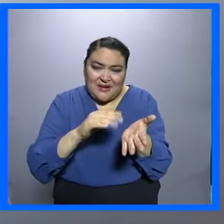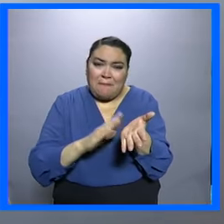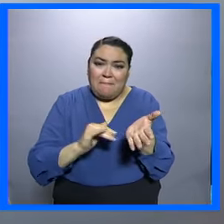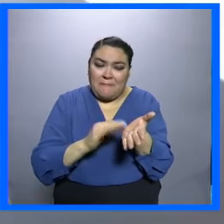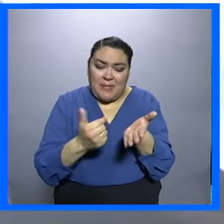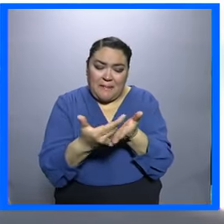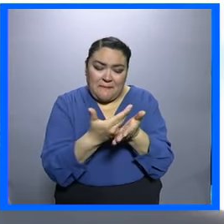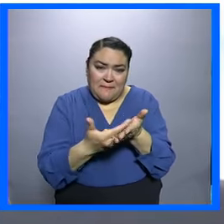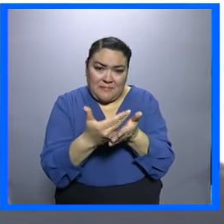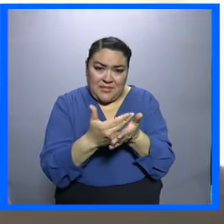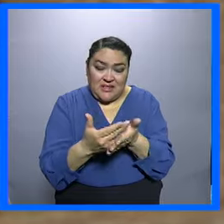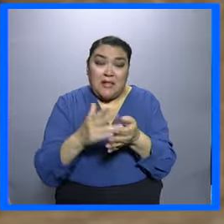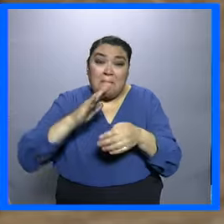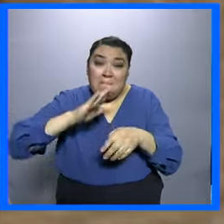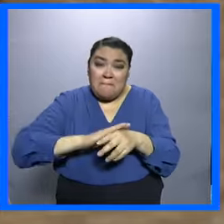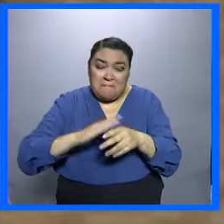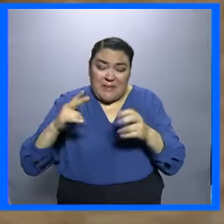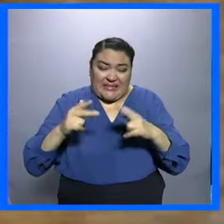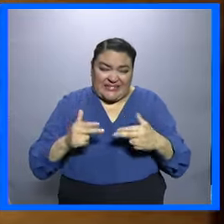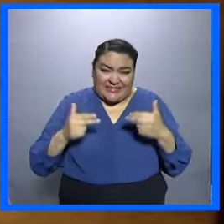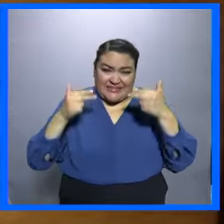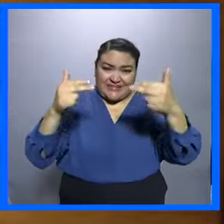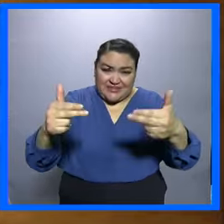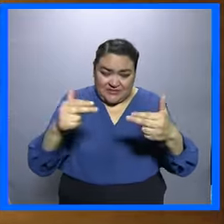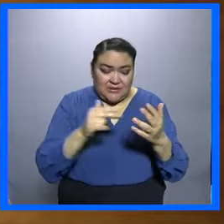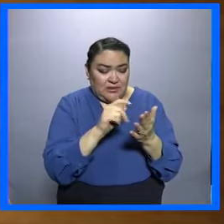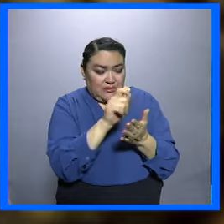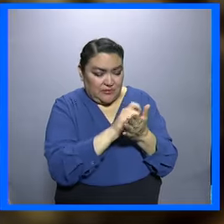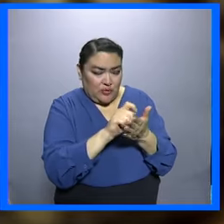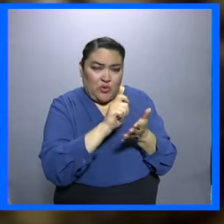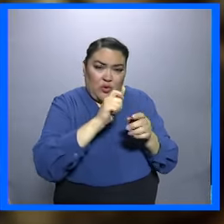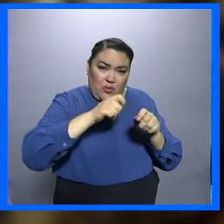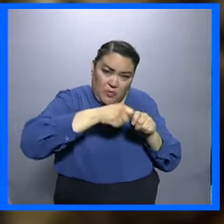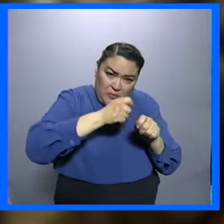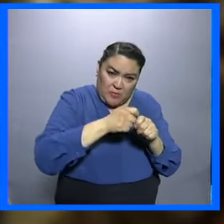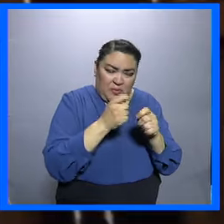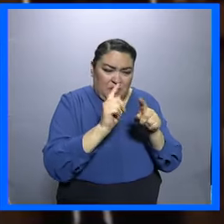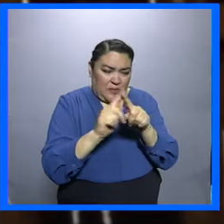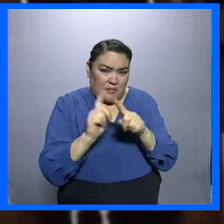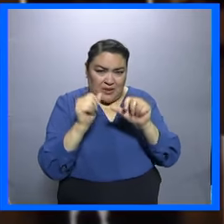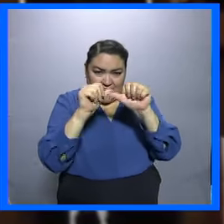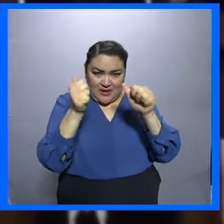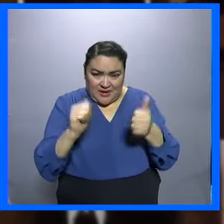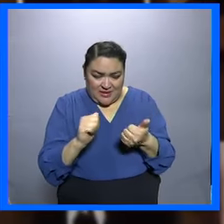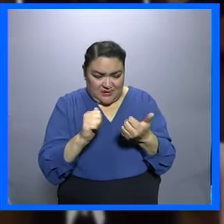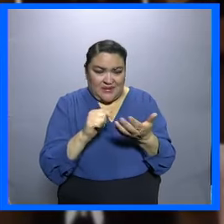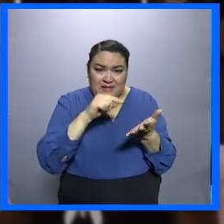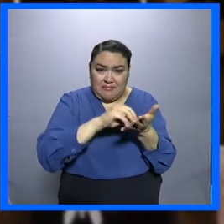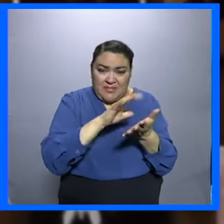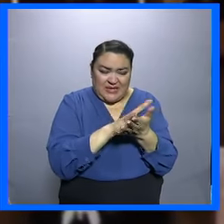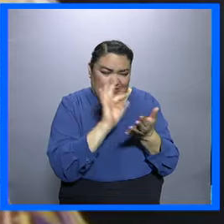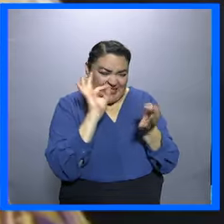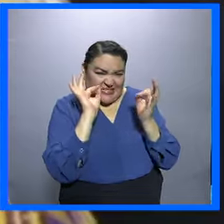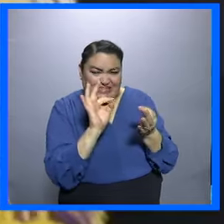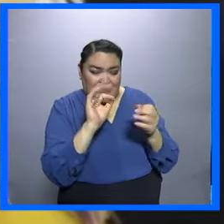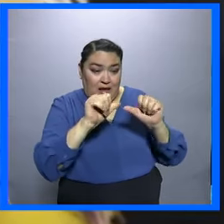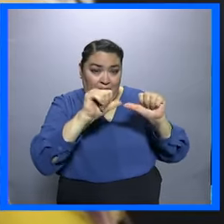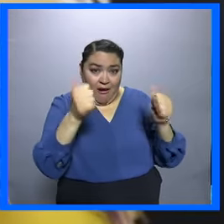utilizan, sino que va más allá y desarrolla obras en grabados, pinturas y arteobjetos amalgamados perfectamente en